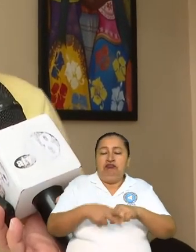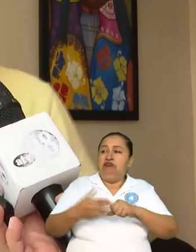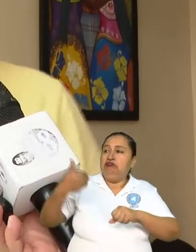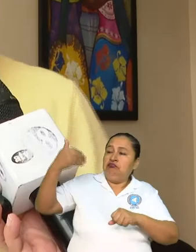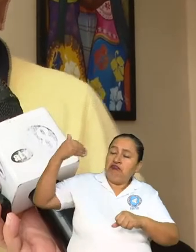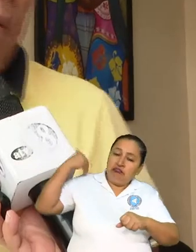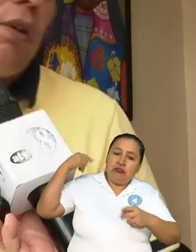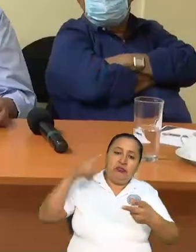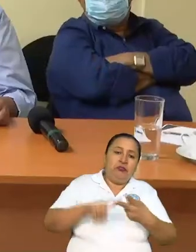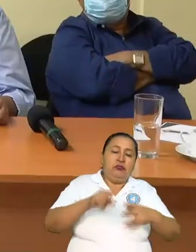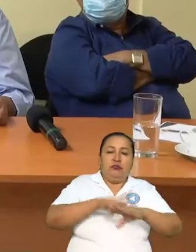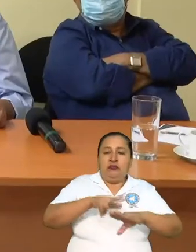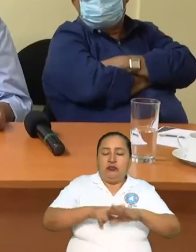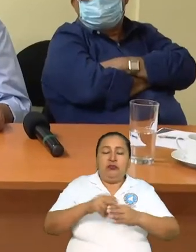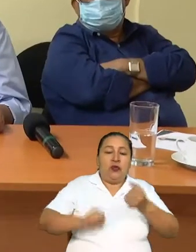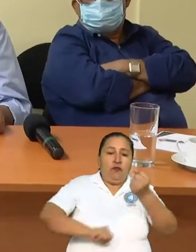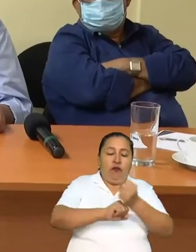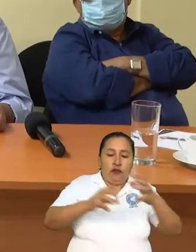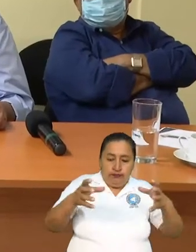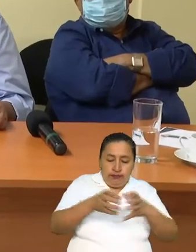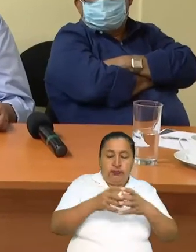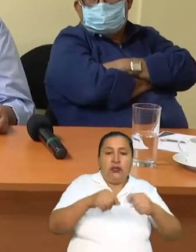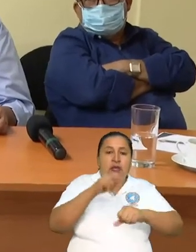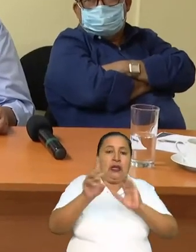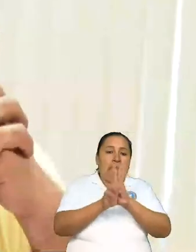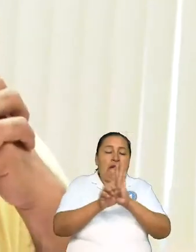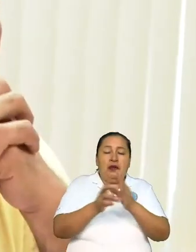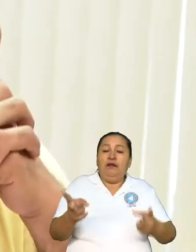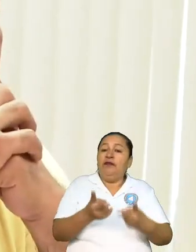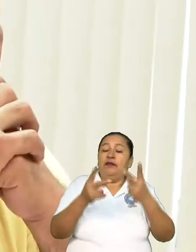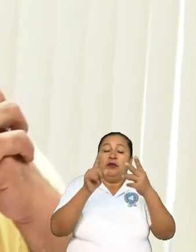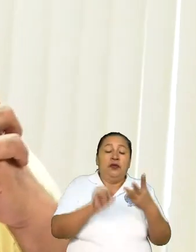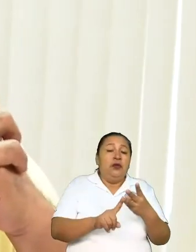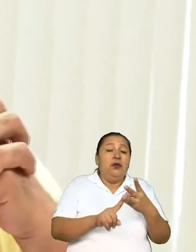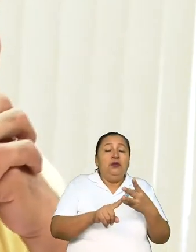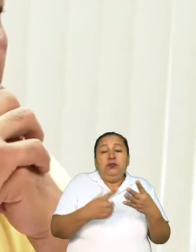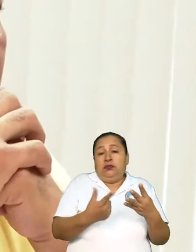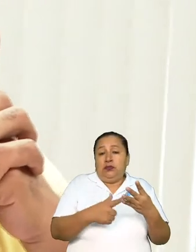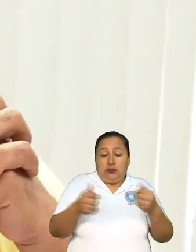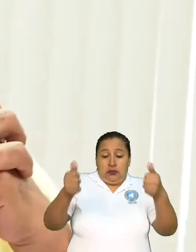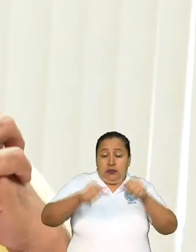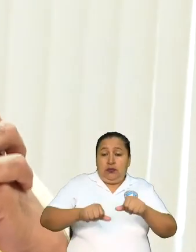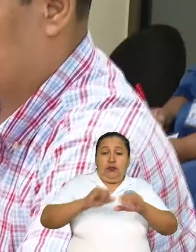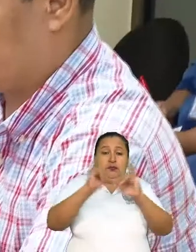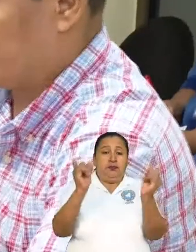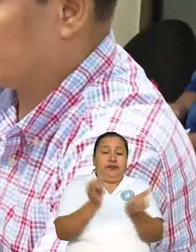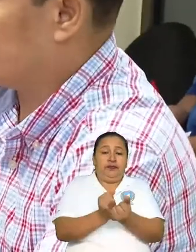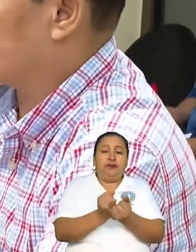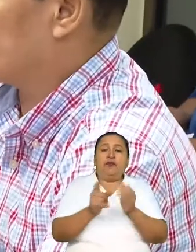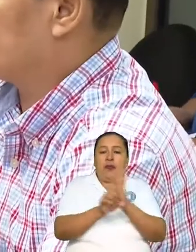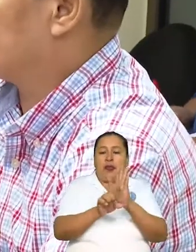históricas, normas consolidadas, las leyes vigentes y las los acuerdos y tratados internacionales, que